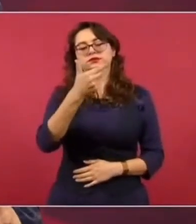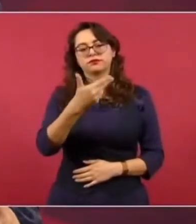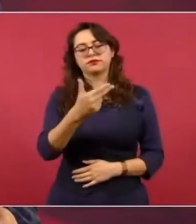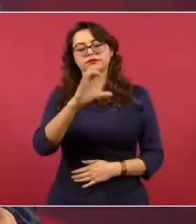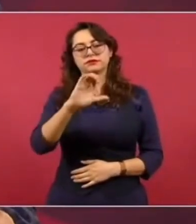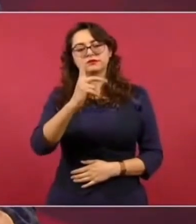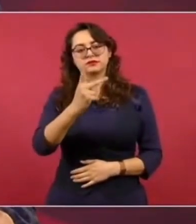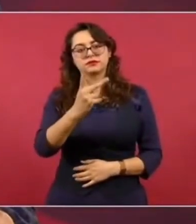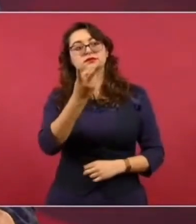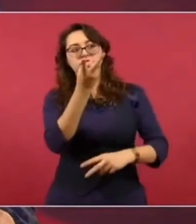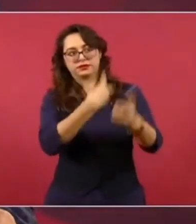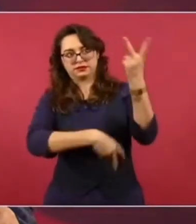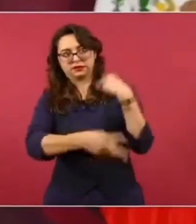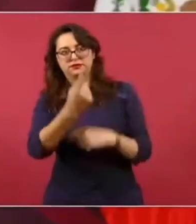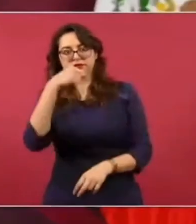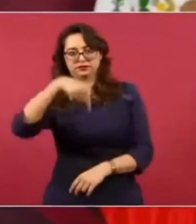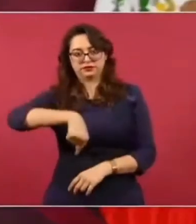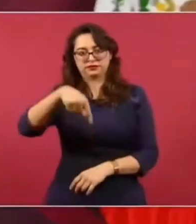venga